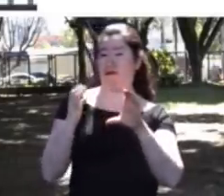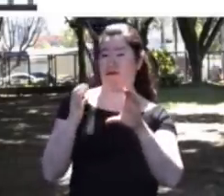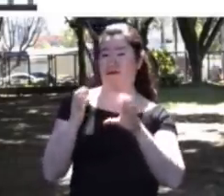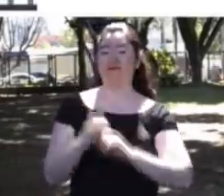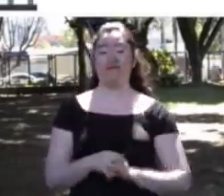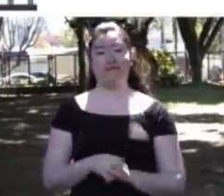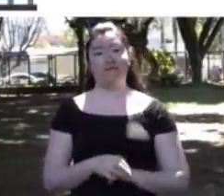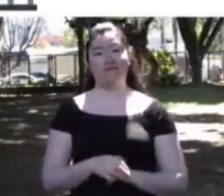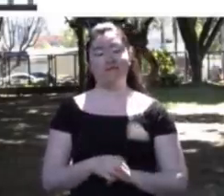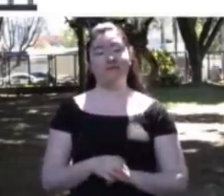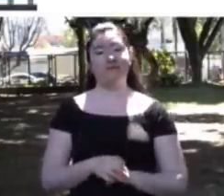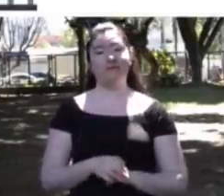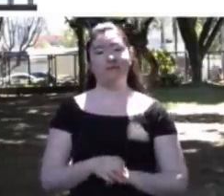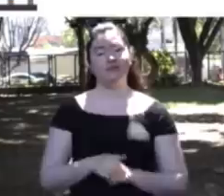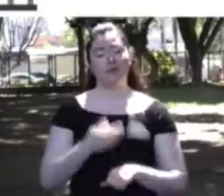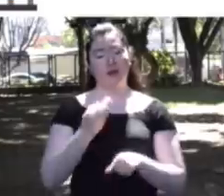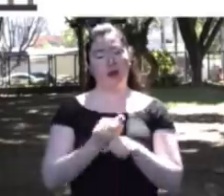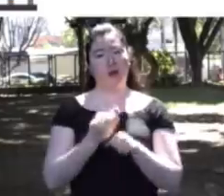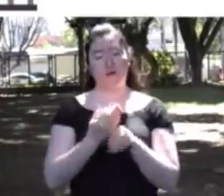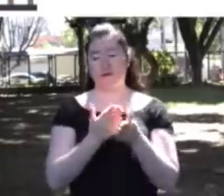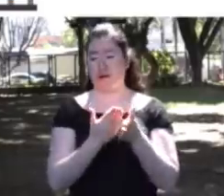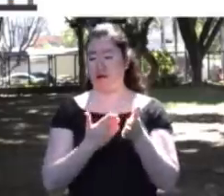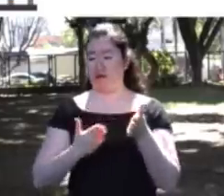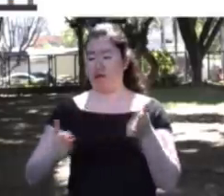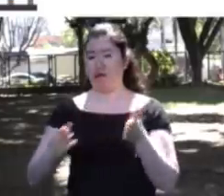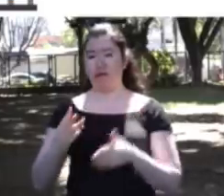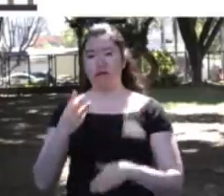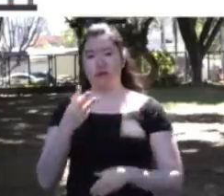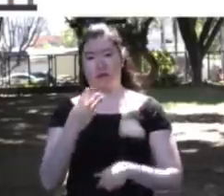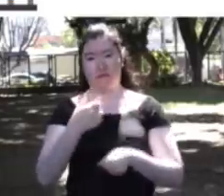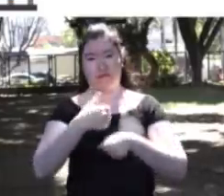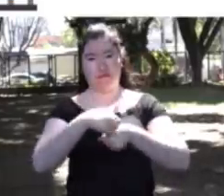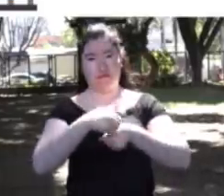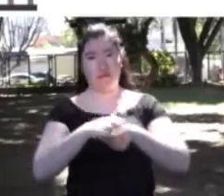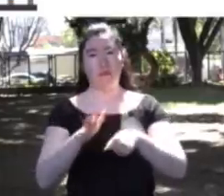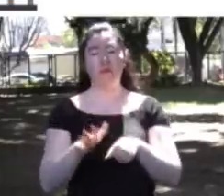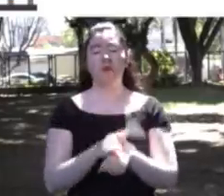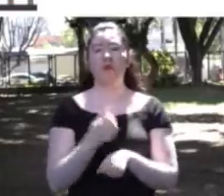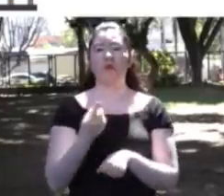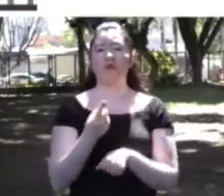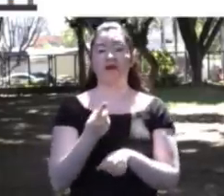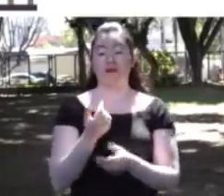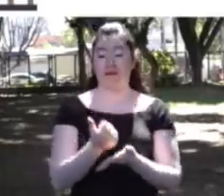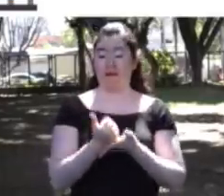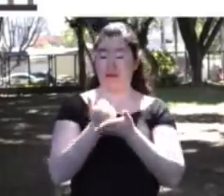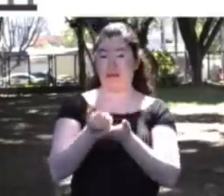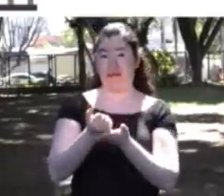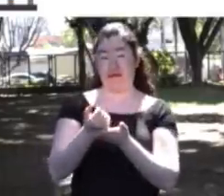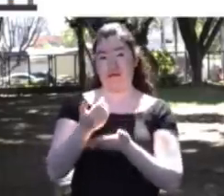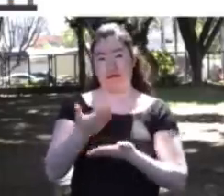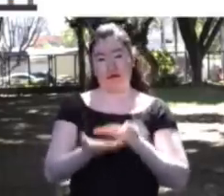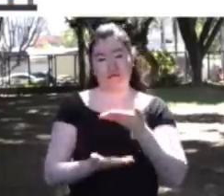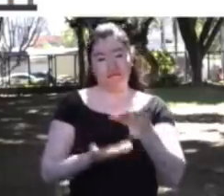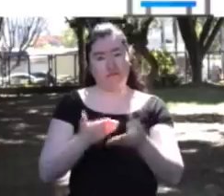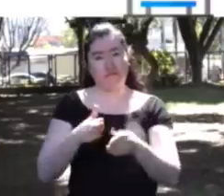línea 3 específicamente sirve para ampliar el servicio, la que sigue por favor,